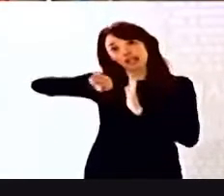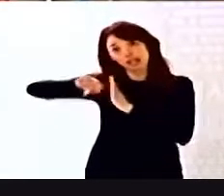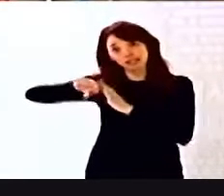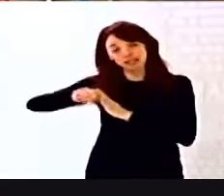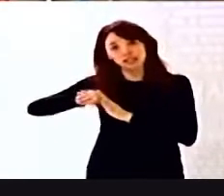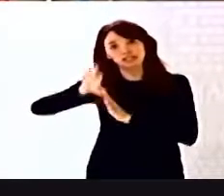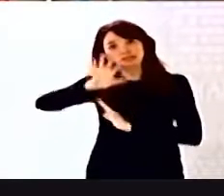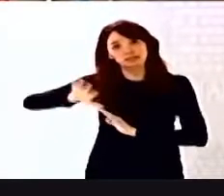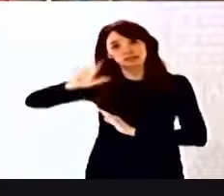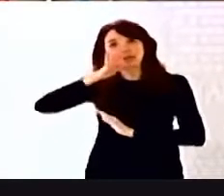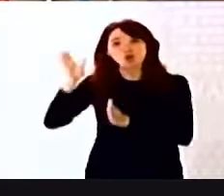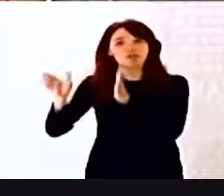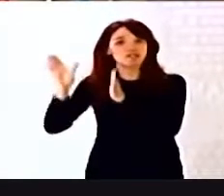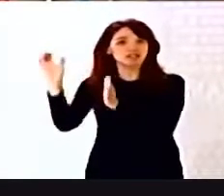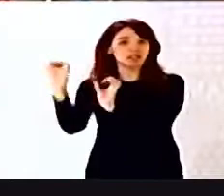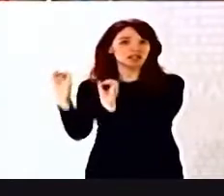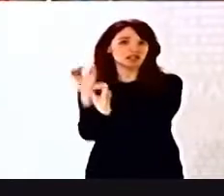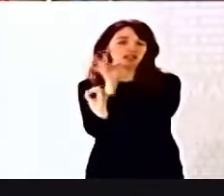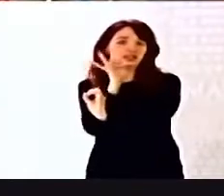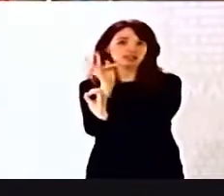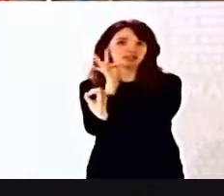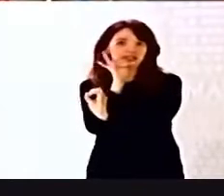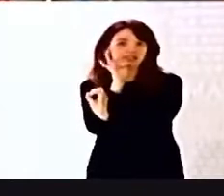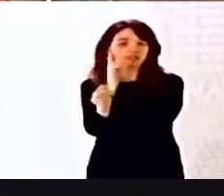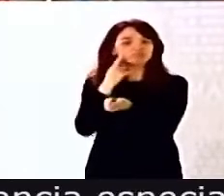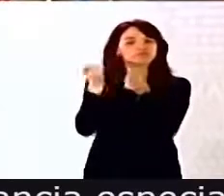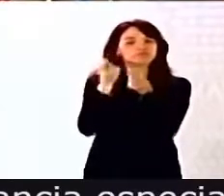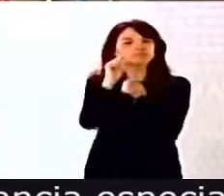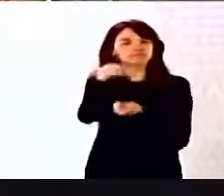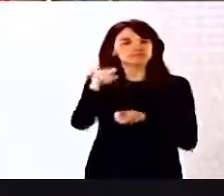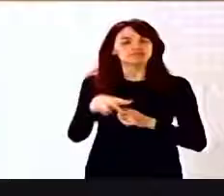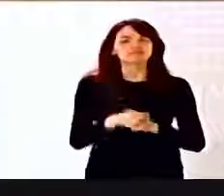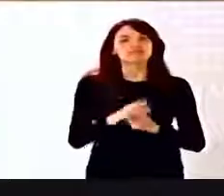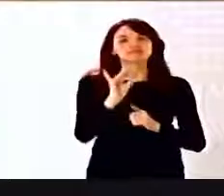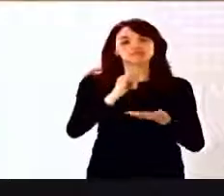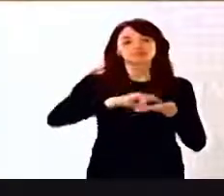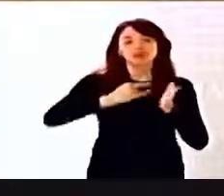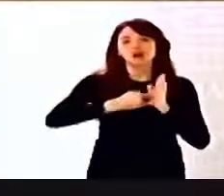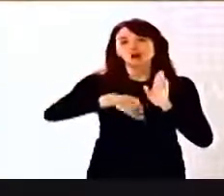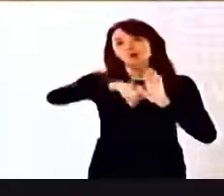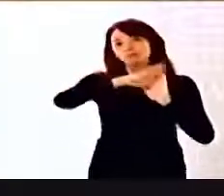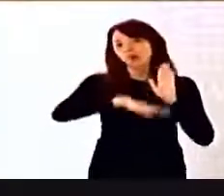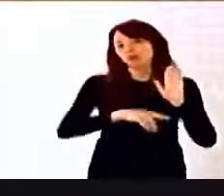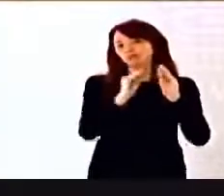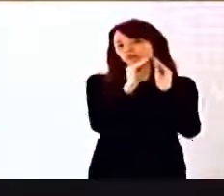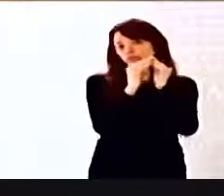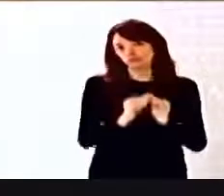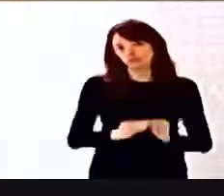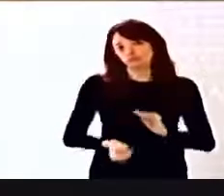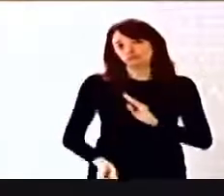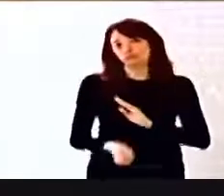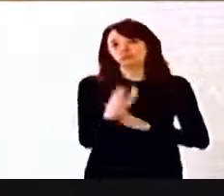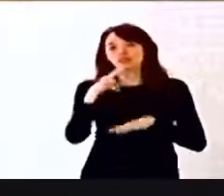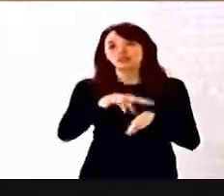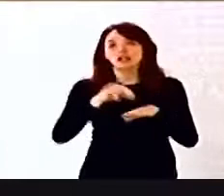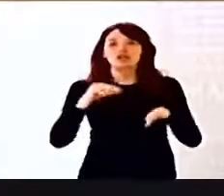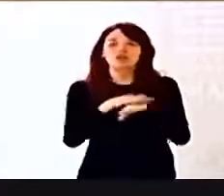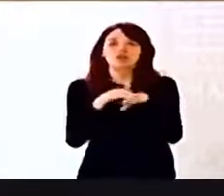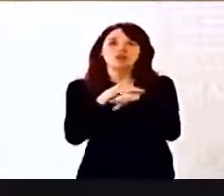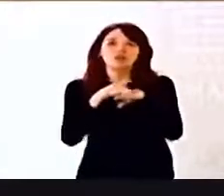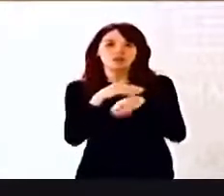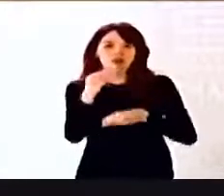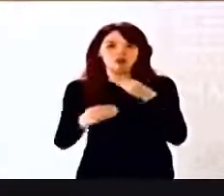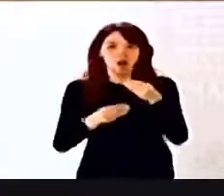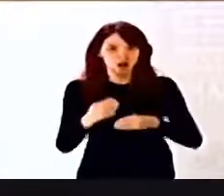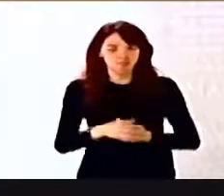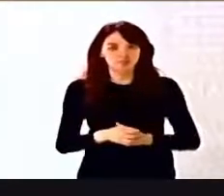quedado en fase 0. Se va a establecer un plan, lo está estableciendo la delegación del Gobierno.